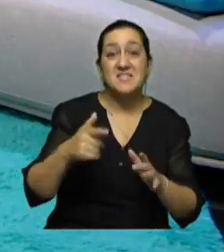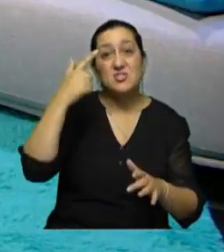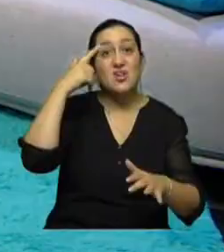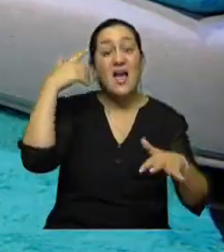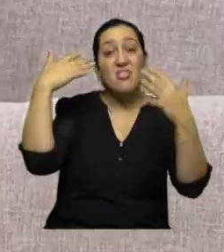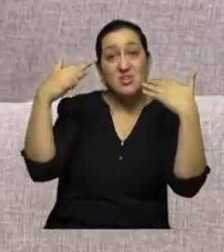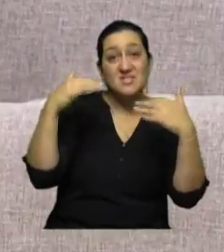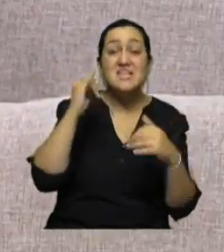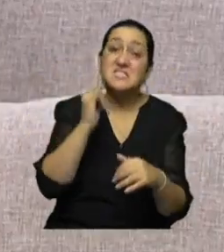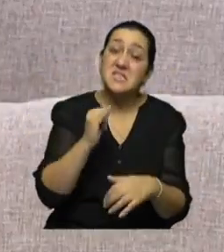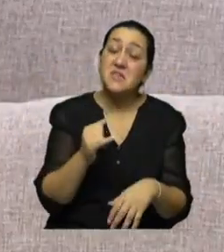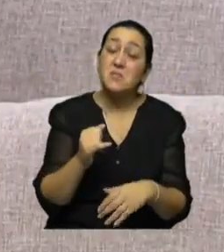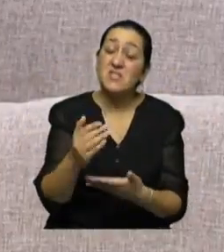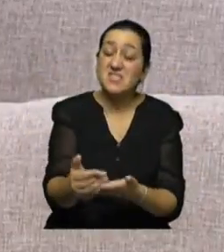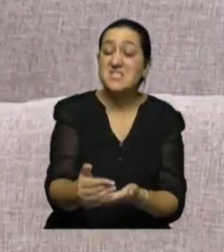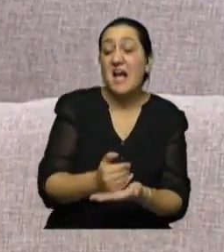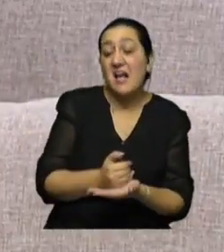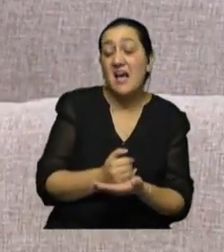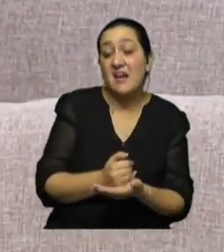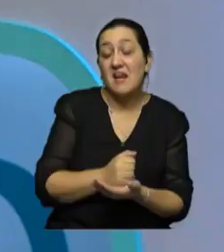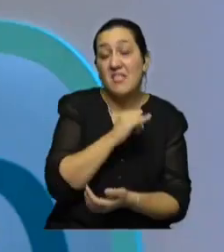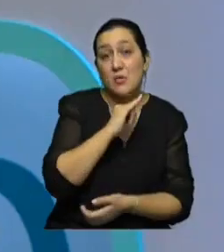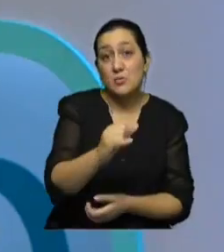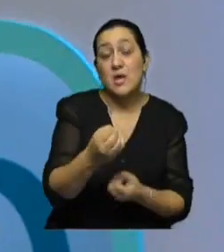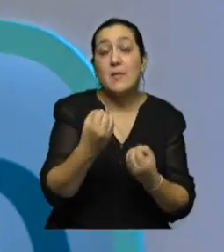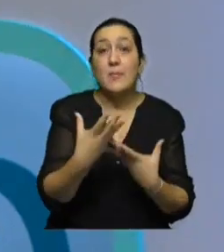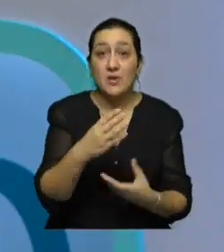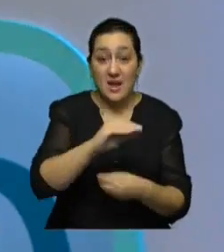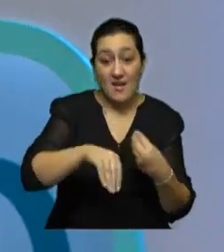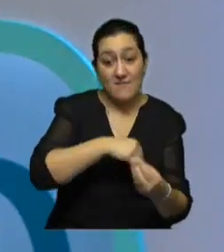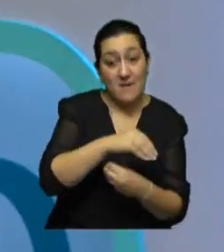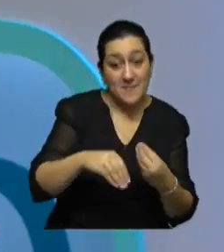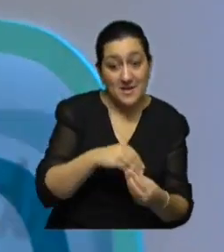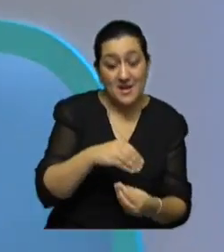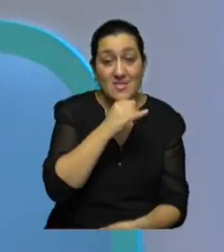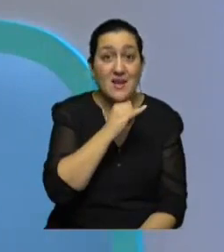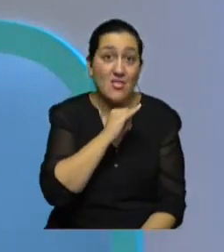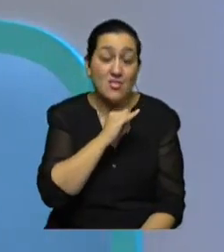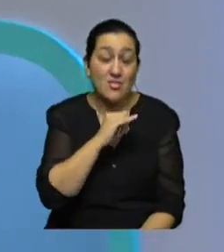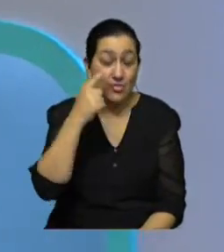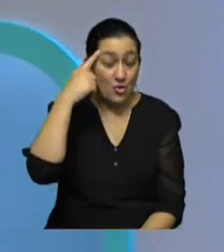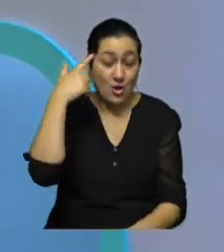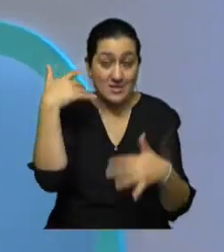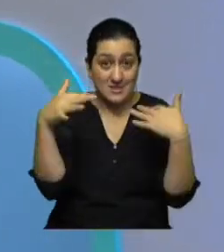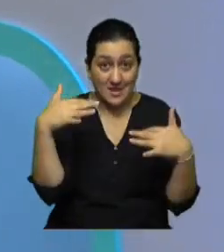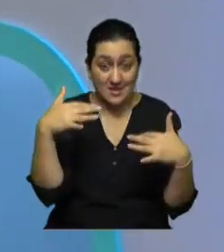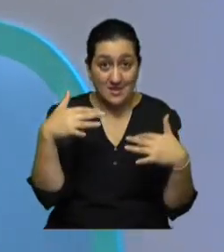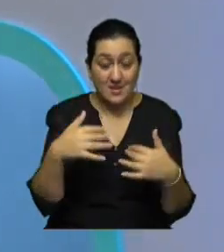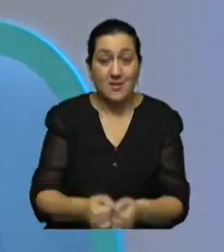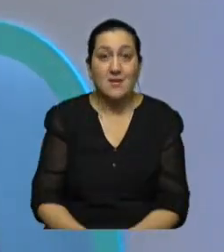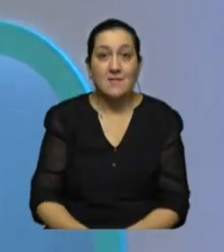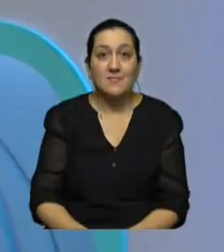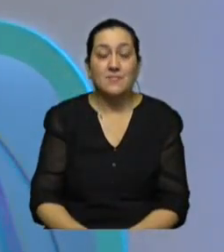adolescentes, sí. Porque la familia de la adolescente que había denunciado haber sido abusada en una fiesta del Partido